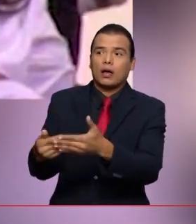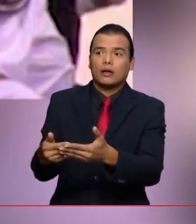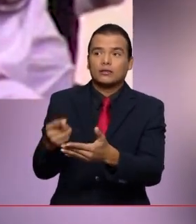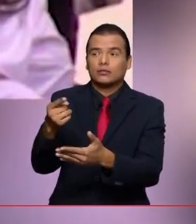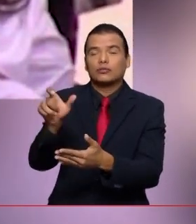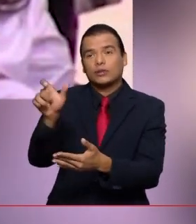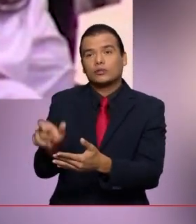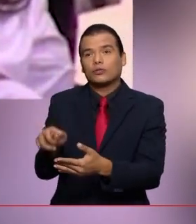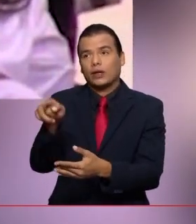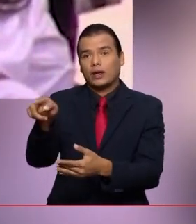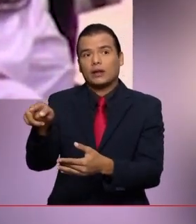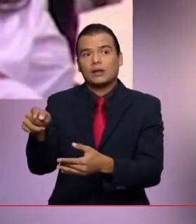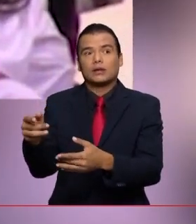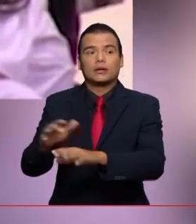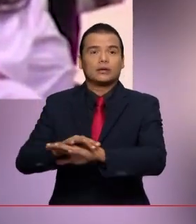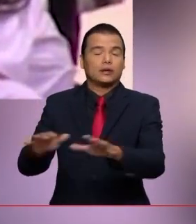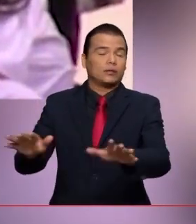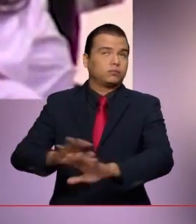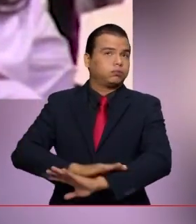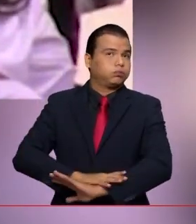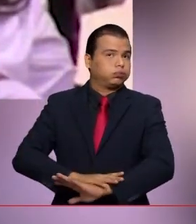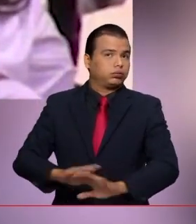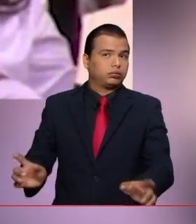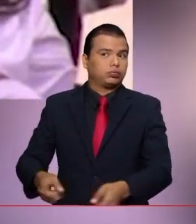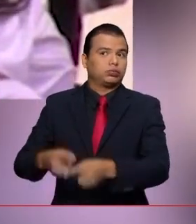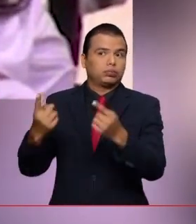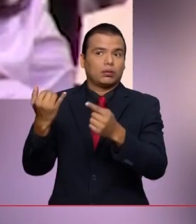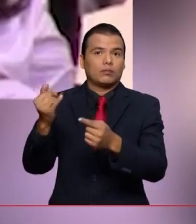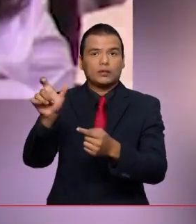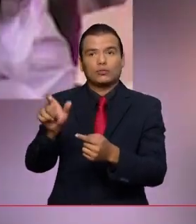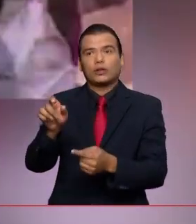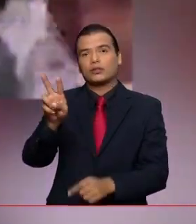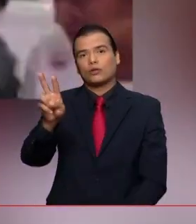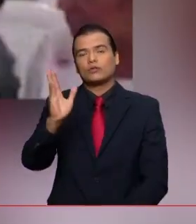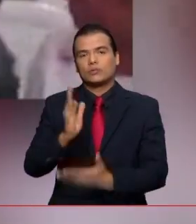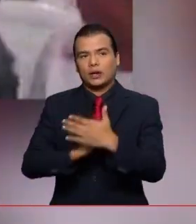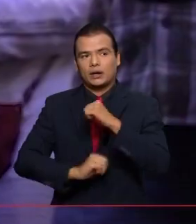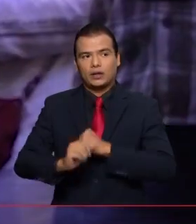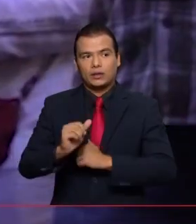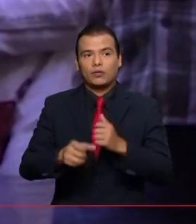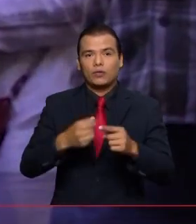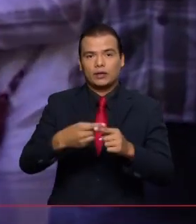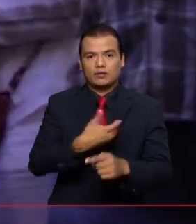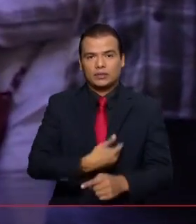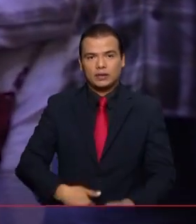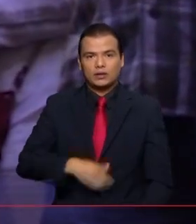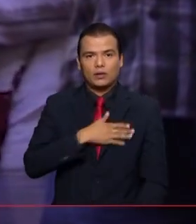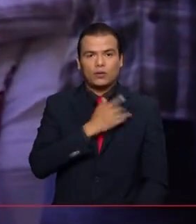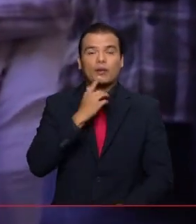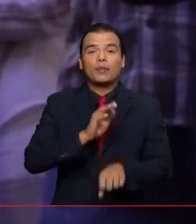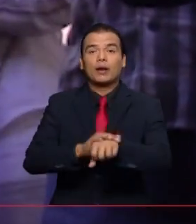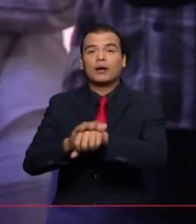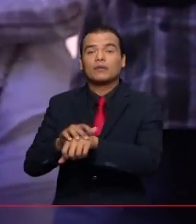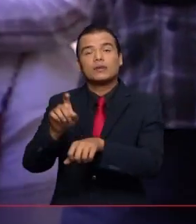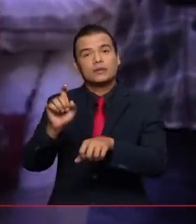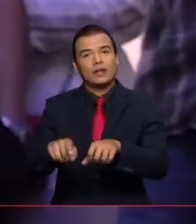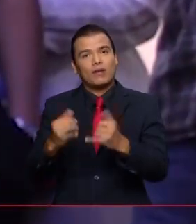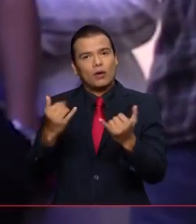expresidente de Colombia, Álvaro Uribe, manifestó que el actual gobierno debe tomar acciones contundentes. Y lo que sí tenemos que